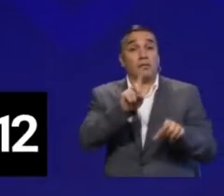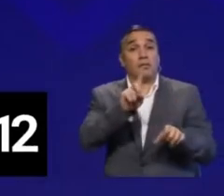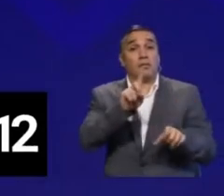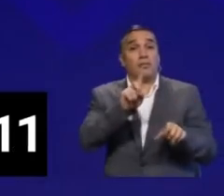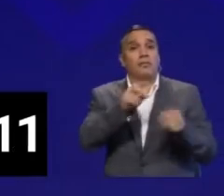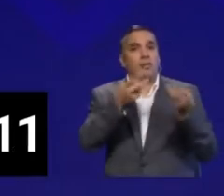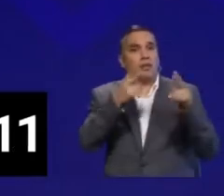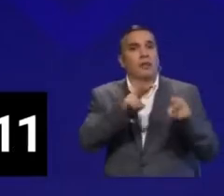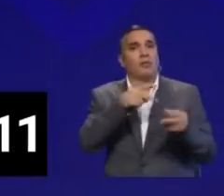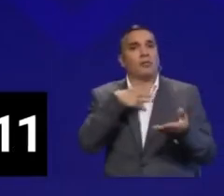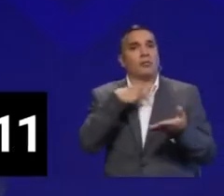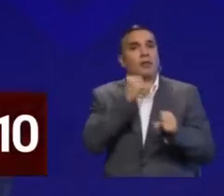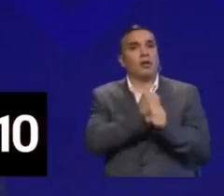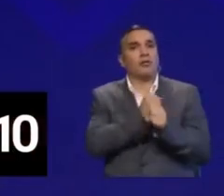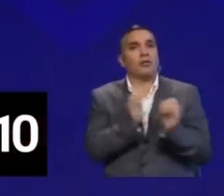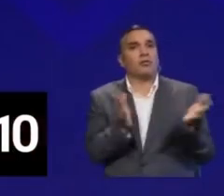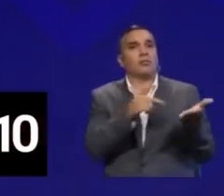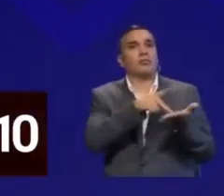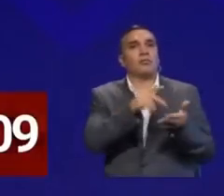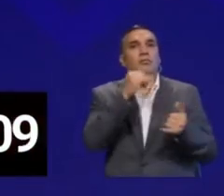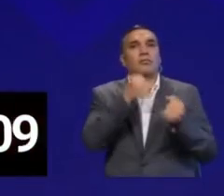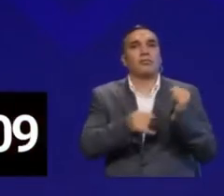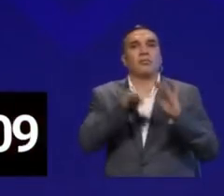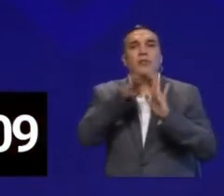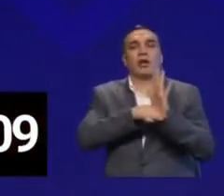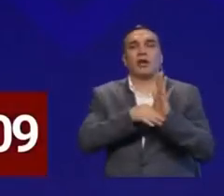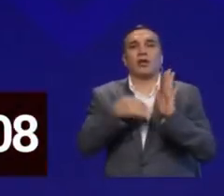microemprendimientos también el trabajo. Y finalmente,